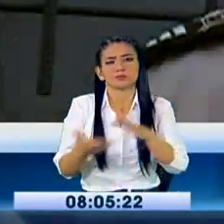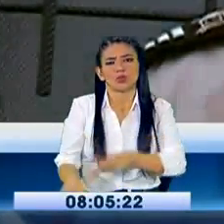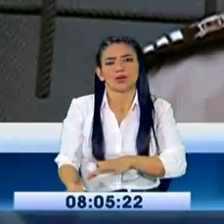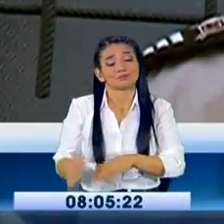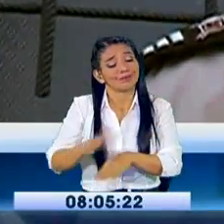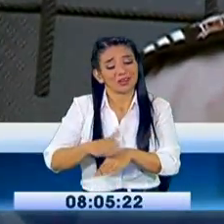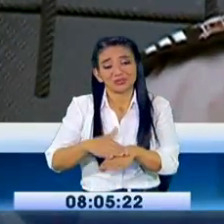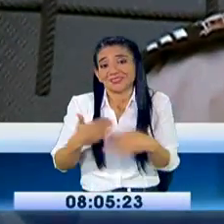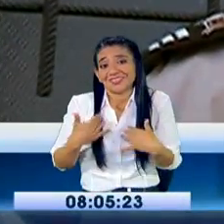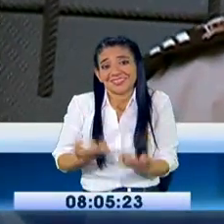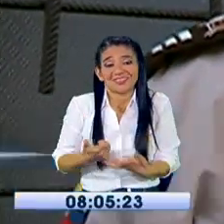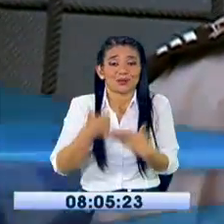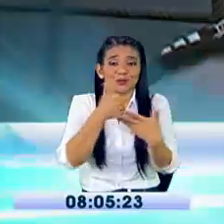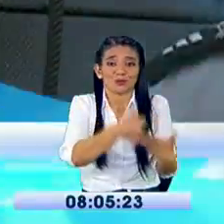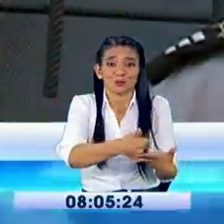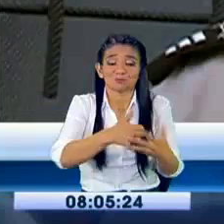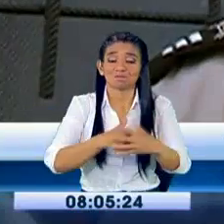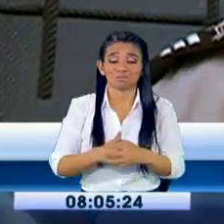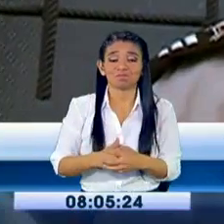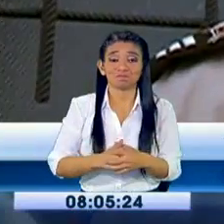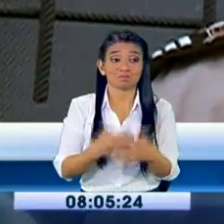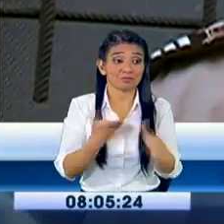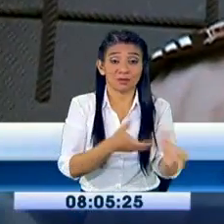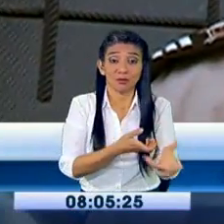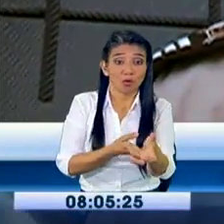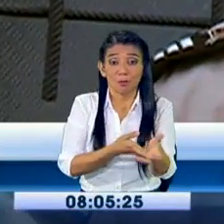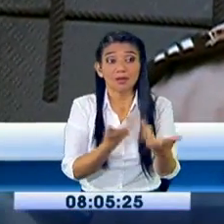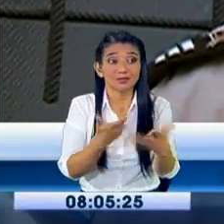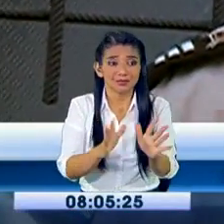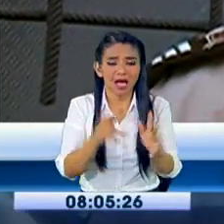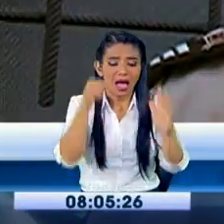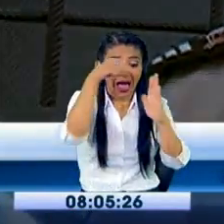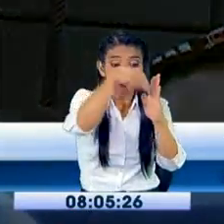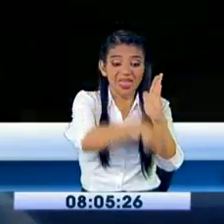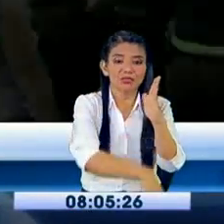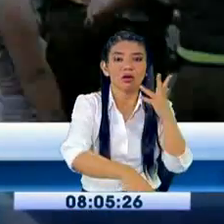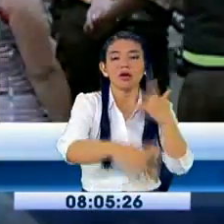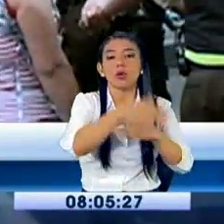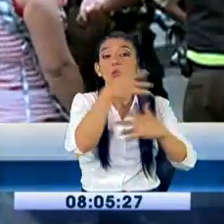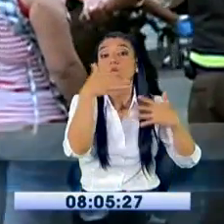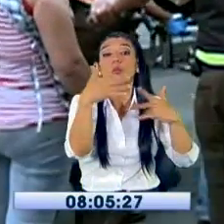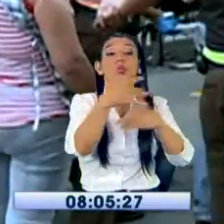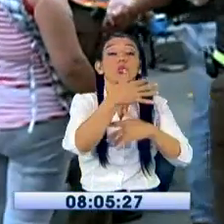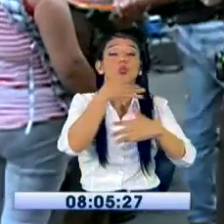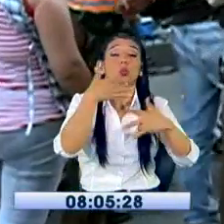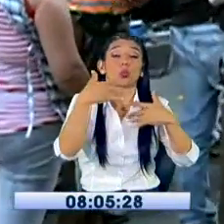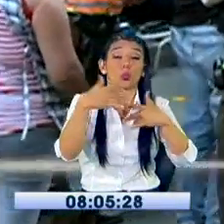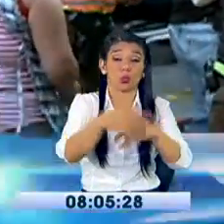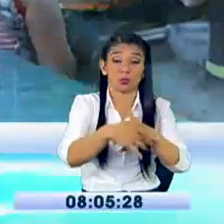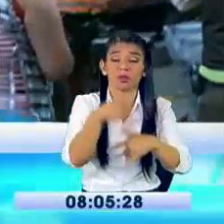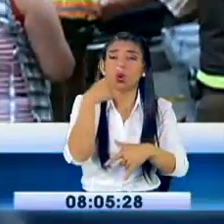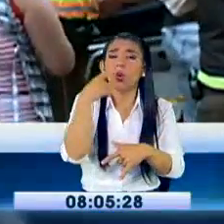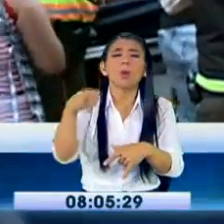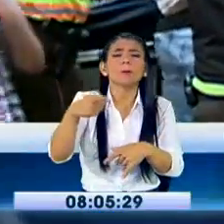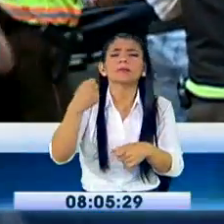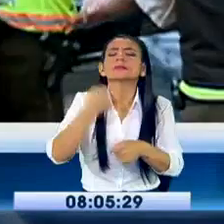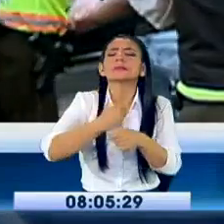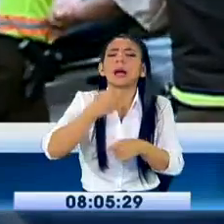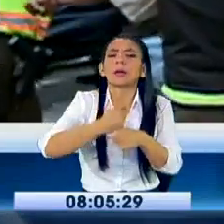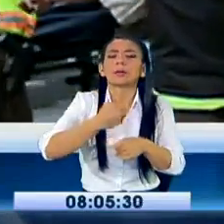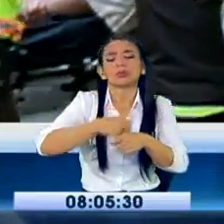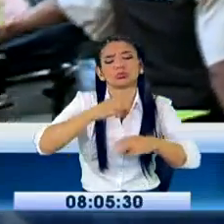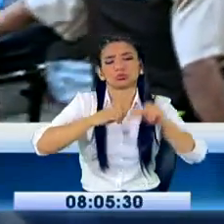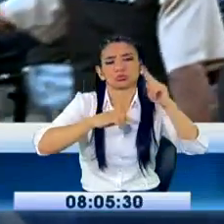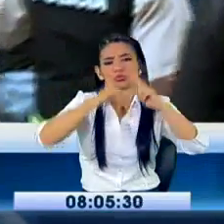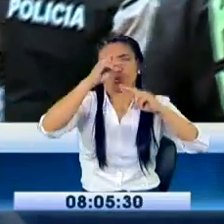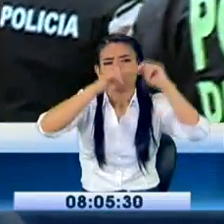auxilio. Espíritu de solidaridad que lo llevó a la tumba. La familia ahora llora su inesperada partida, más cuando era cabeza de hogar, un hecho que refleja